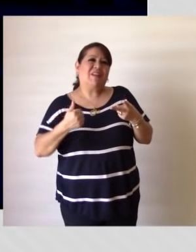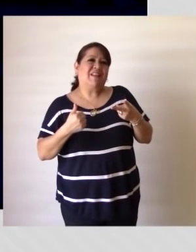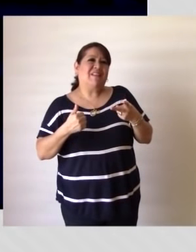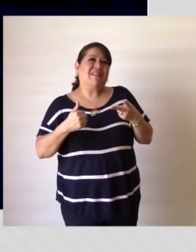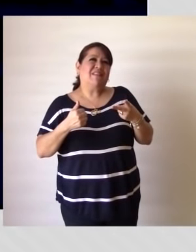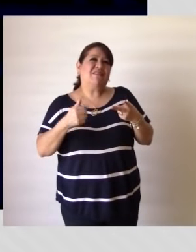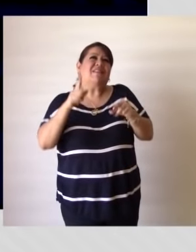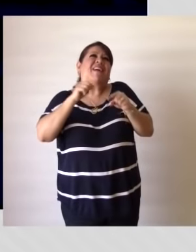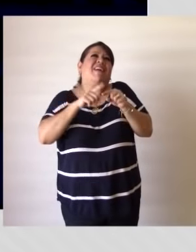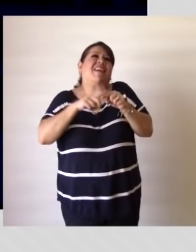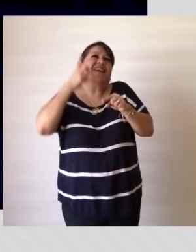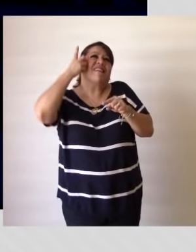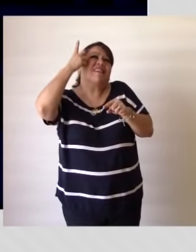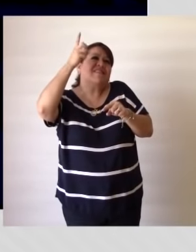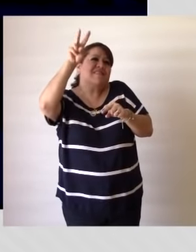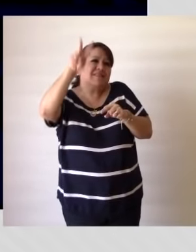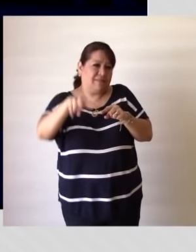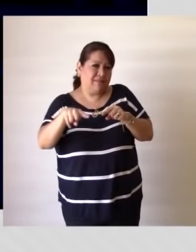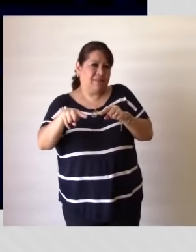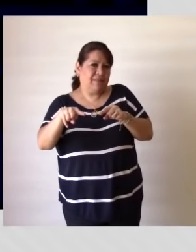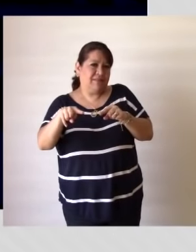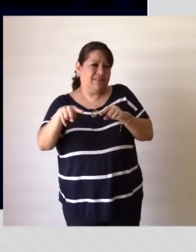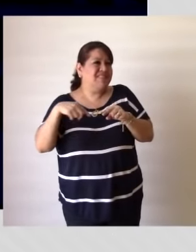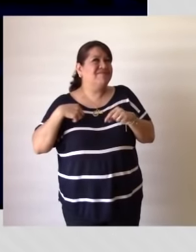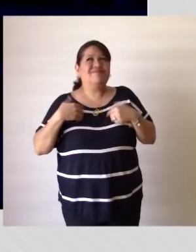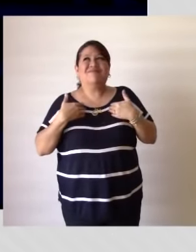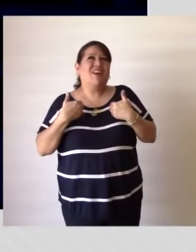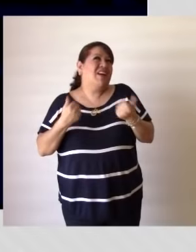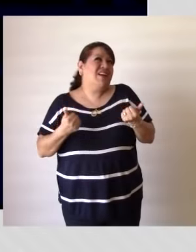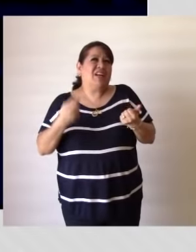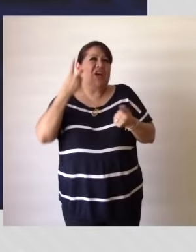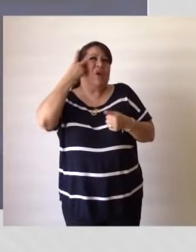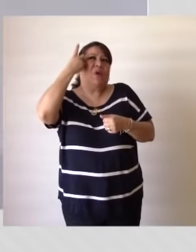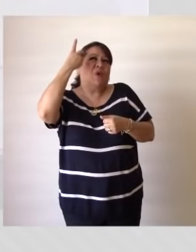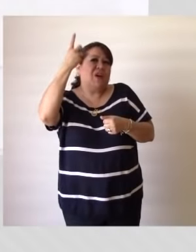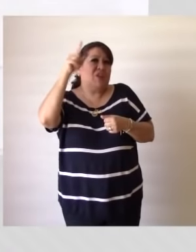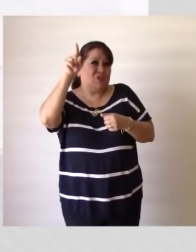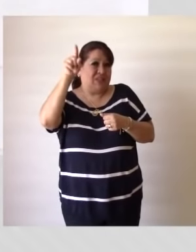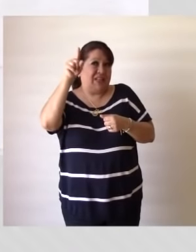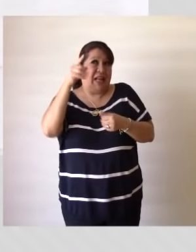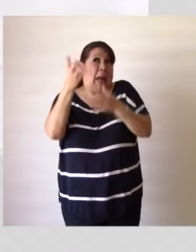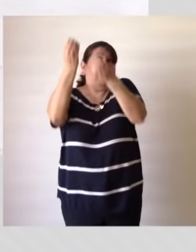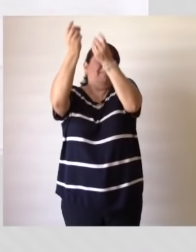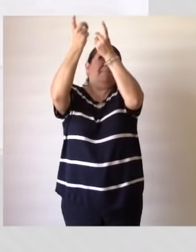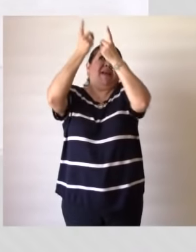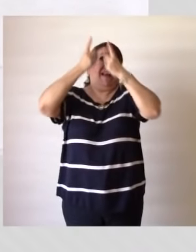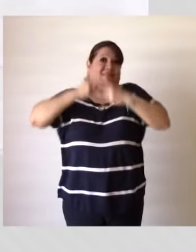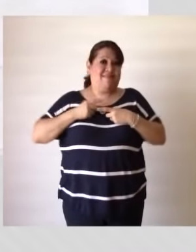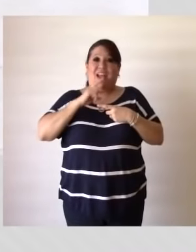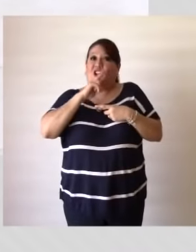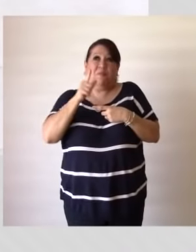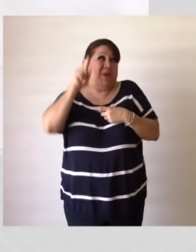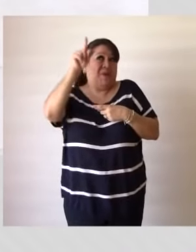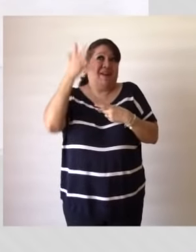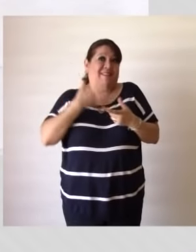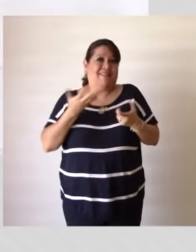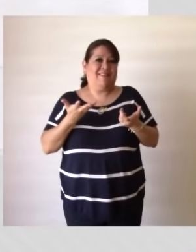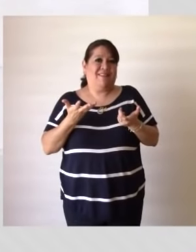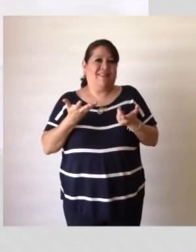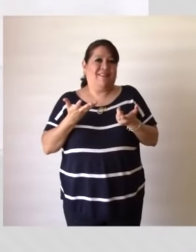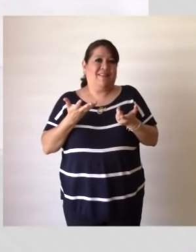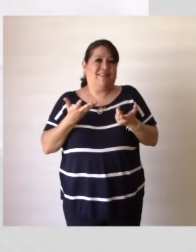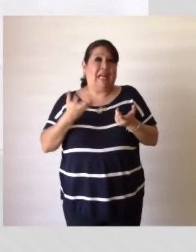entendido que dios nos da lo mejor porque dios exige lo mejor porque no es